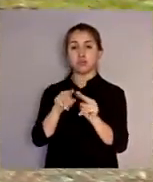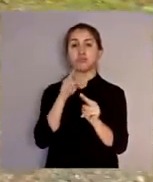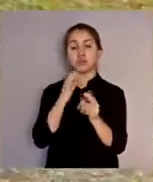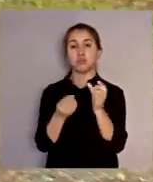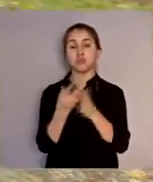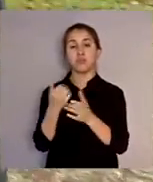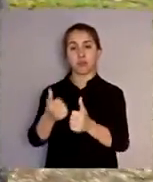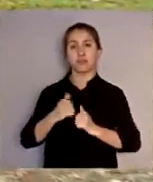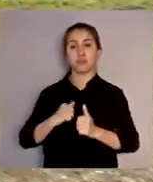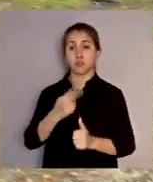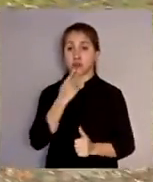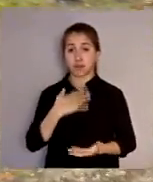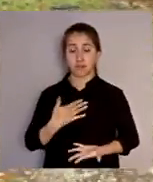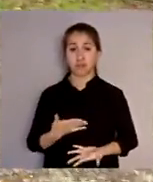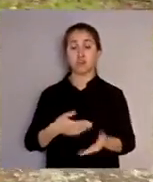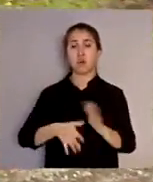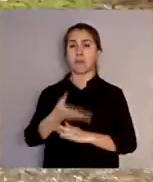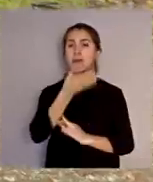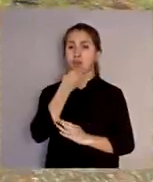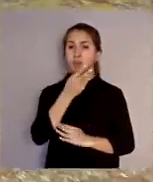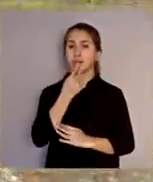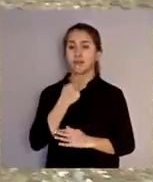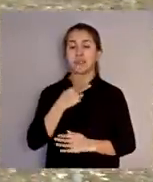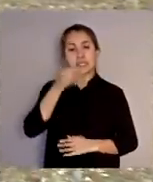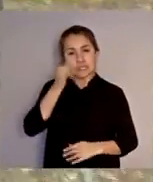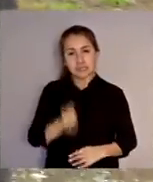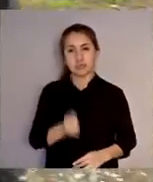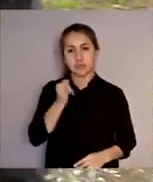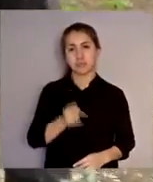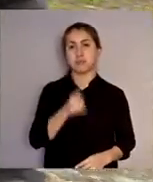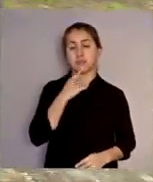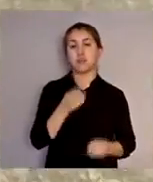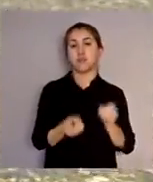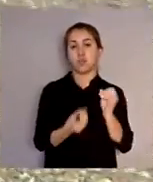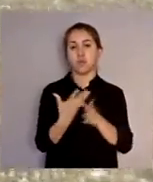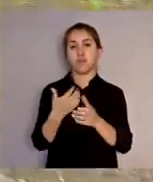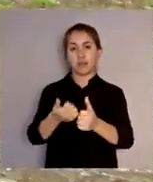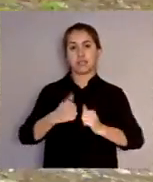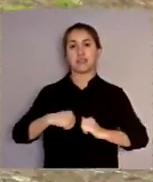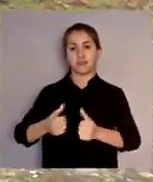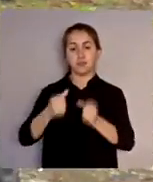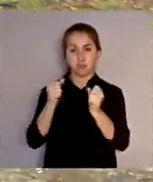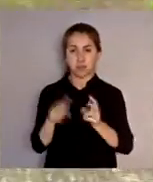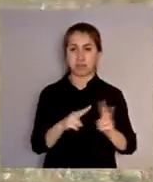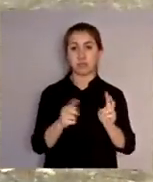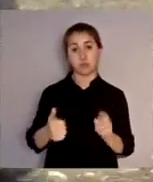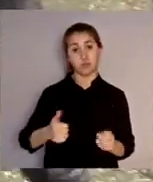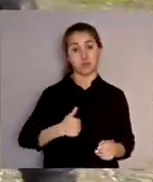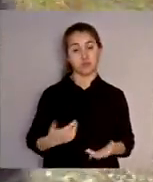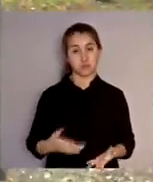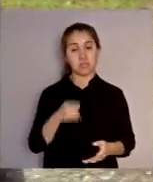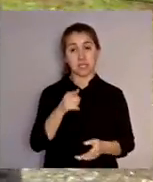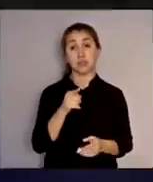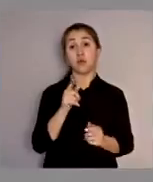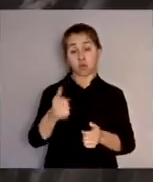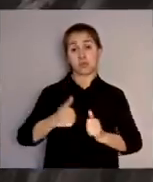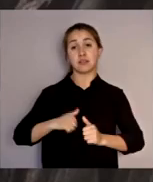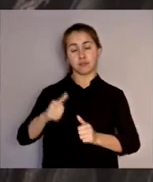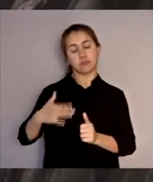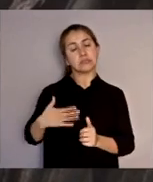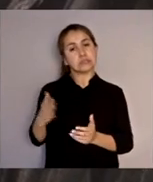desafíos. Y lo hermoso de la vida es siempre tener un nuevo desafío que poder hacer y poder cumplir. Este es uno de